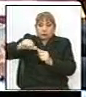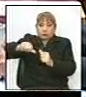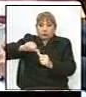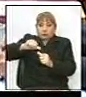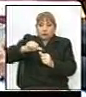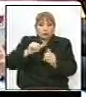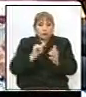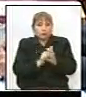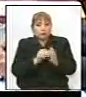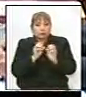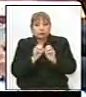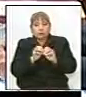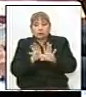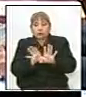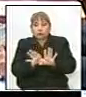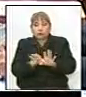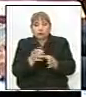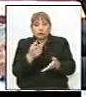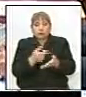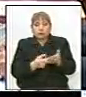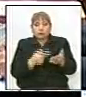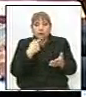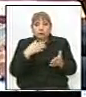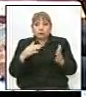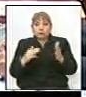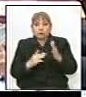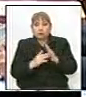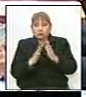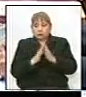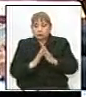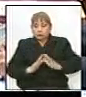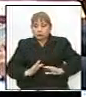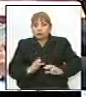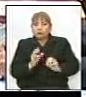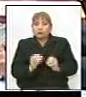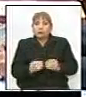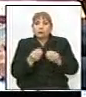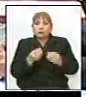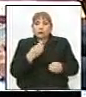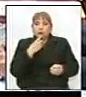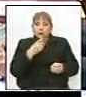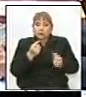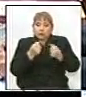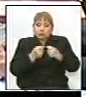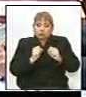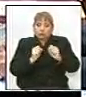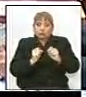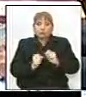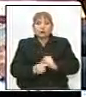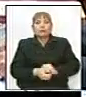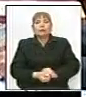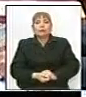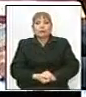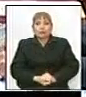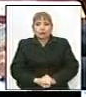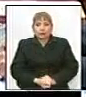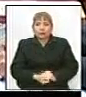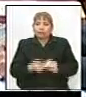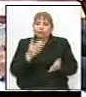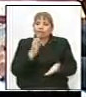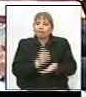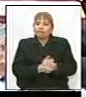a lo que es la transparencia y a lo que es la imparcialidad. ¿Cómo es posible de que hayan autoridades que estén